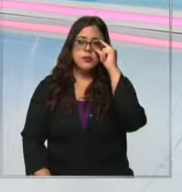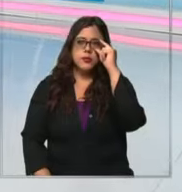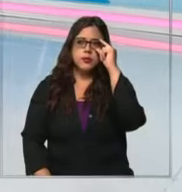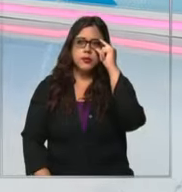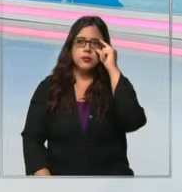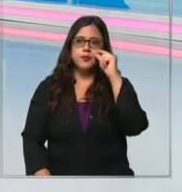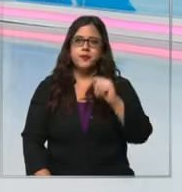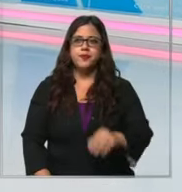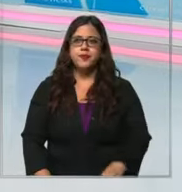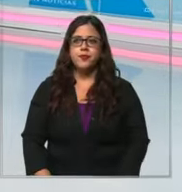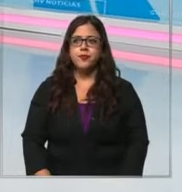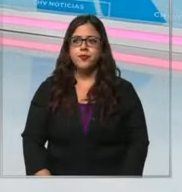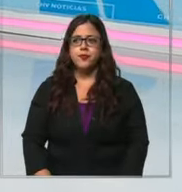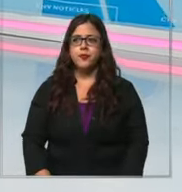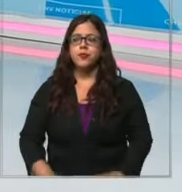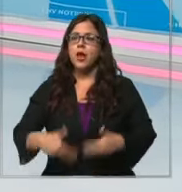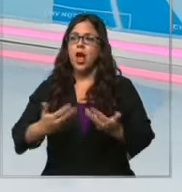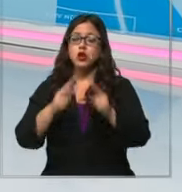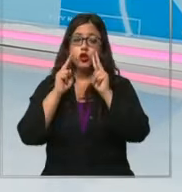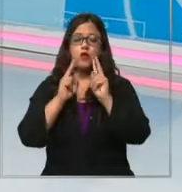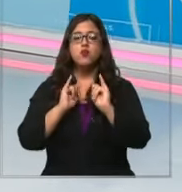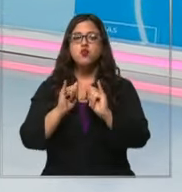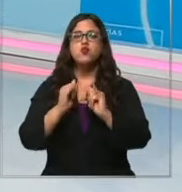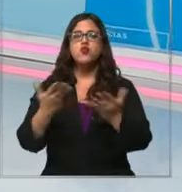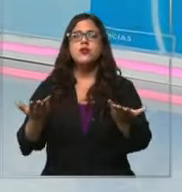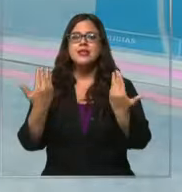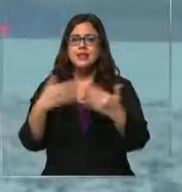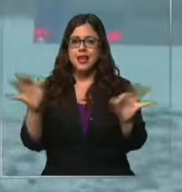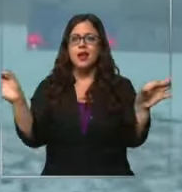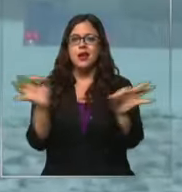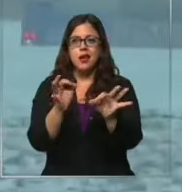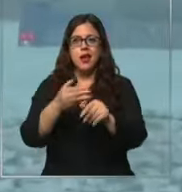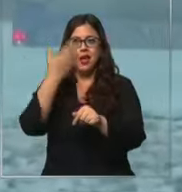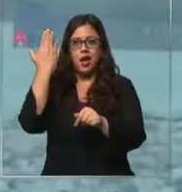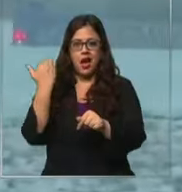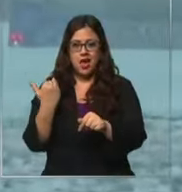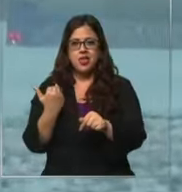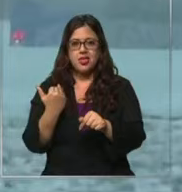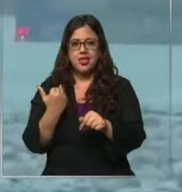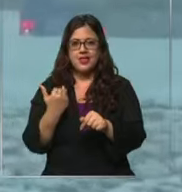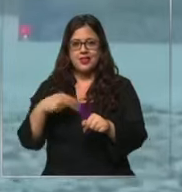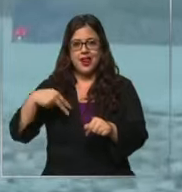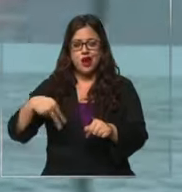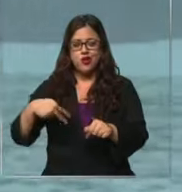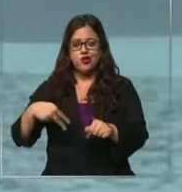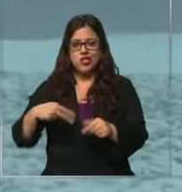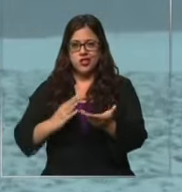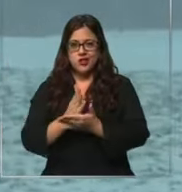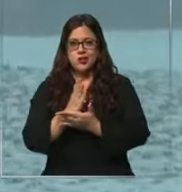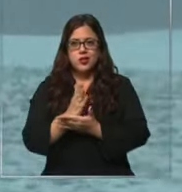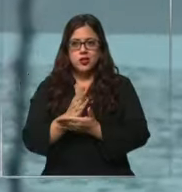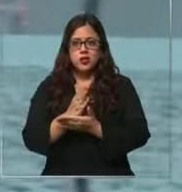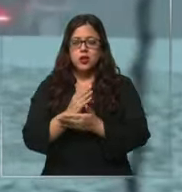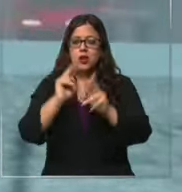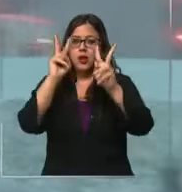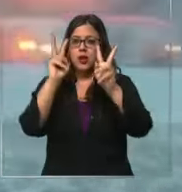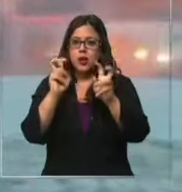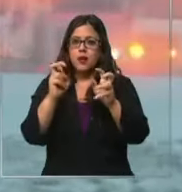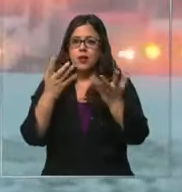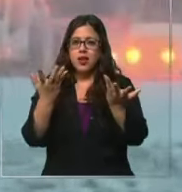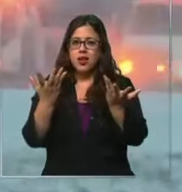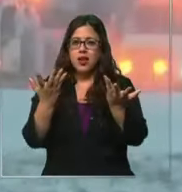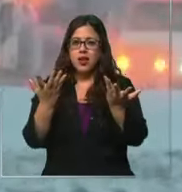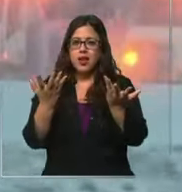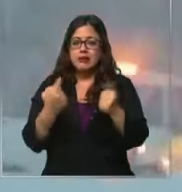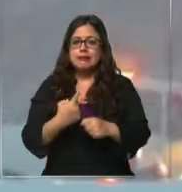Bueno, Pati, y esto que vamos a revisar a continuación es algo que ya les habíamos adelantado al inicio del noticiero y que tiene que ver con los efectos que